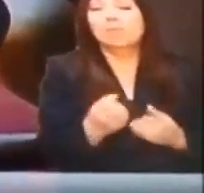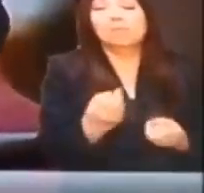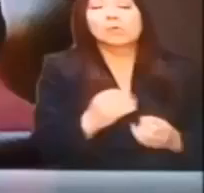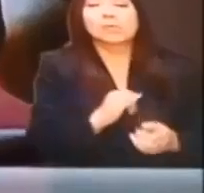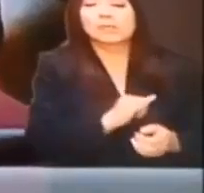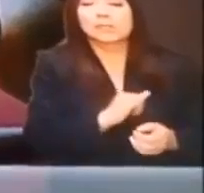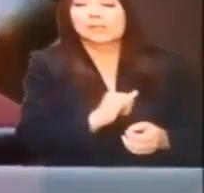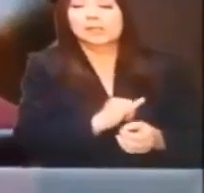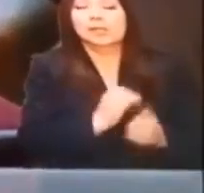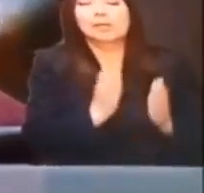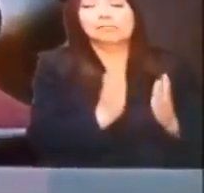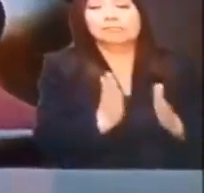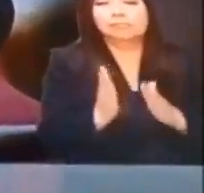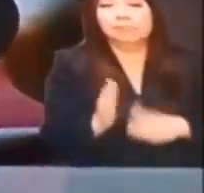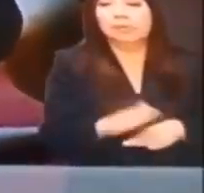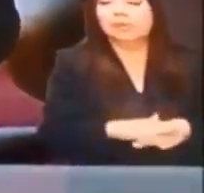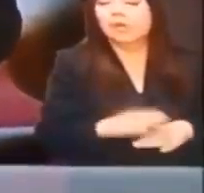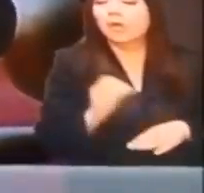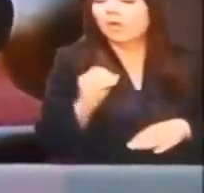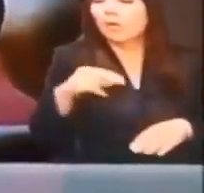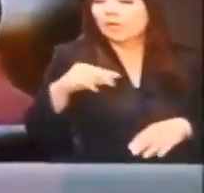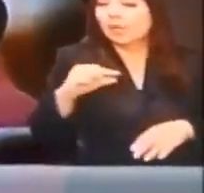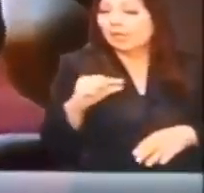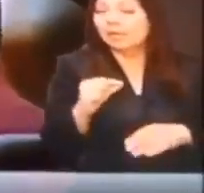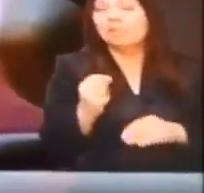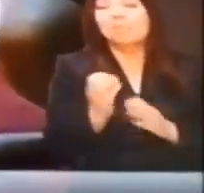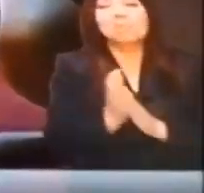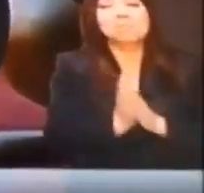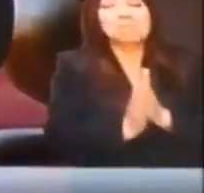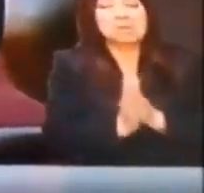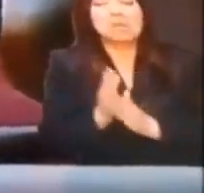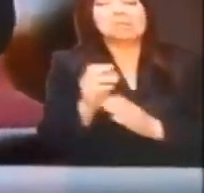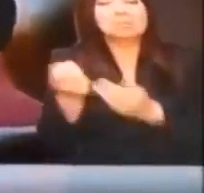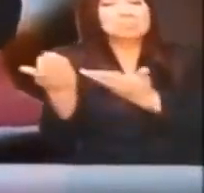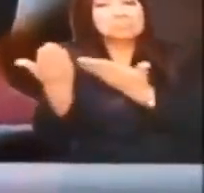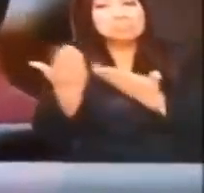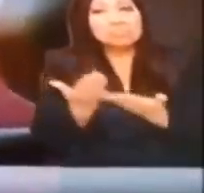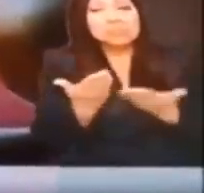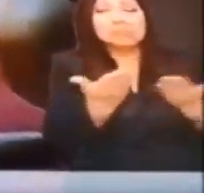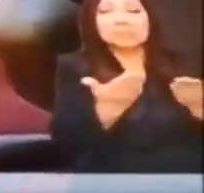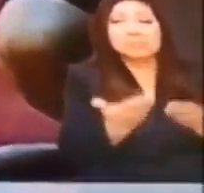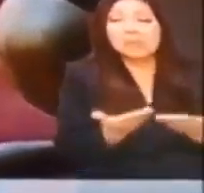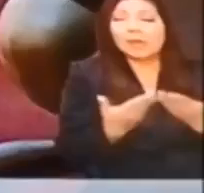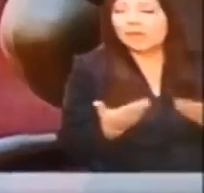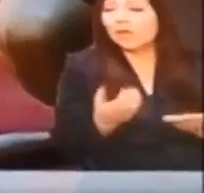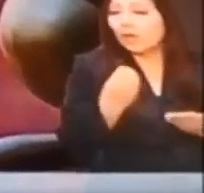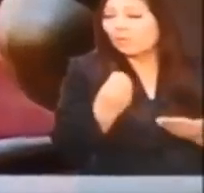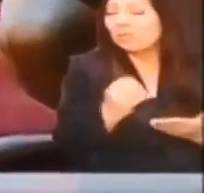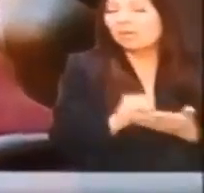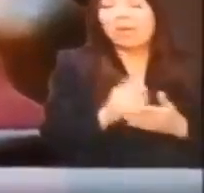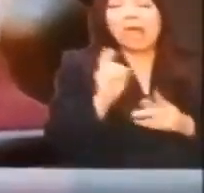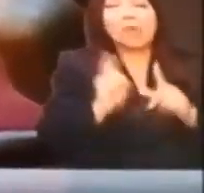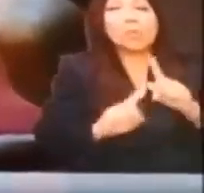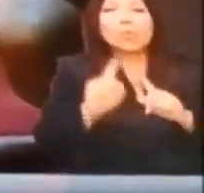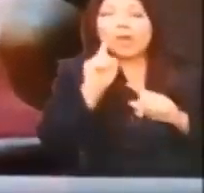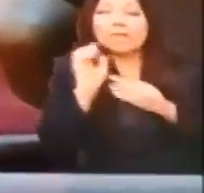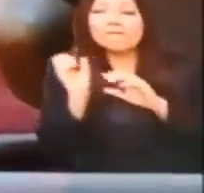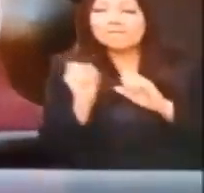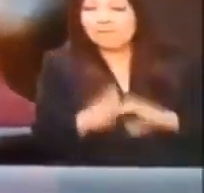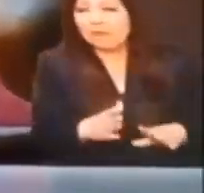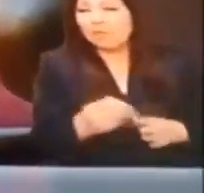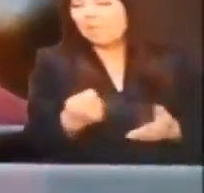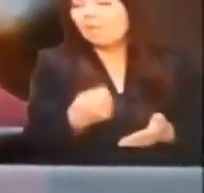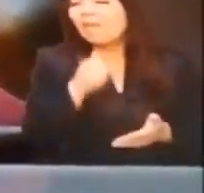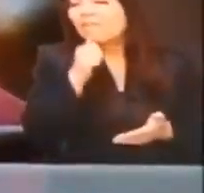muchas instituciones, organizaciones, ONG, beneficencia reciban alimentos en buen estado que hoy día son desechados por un